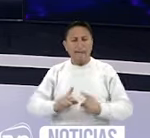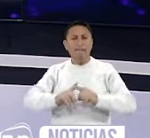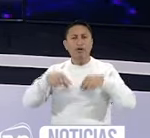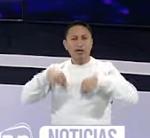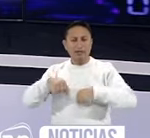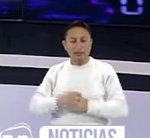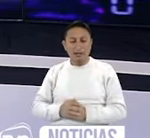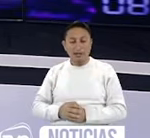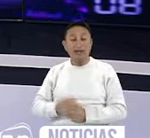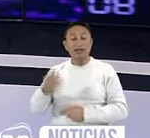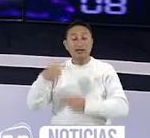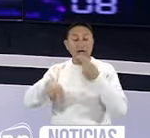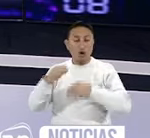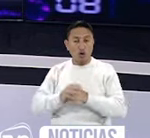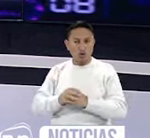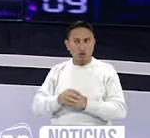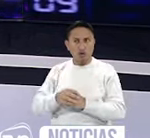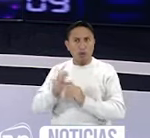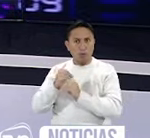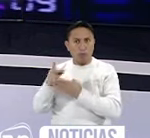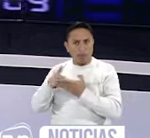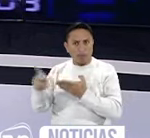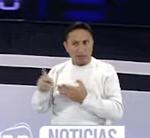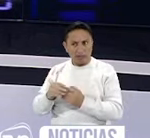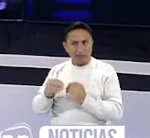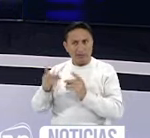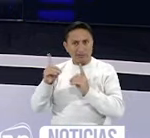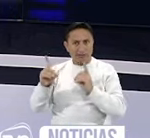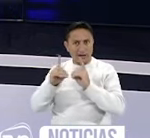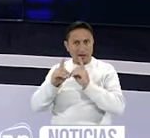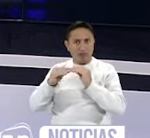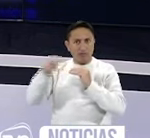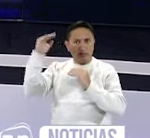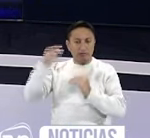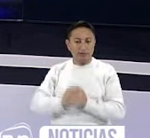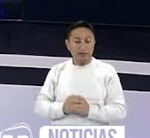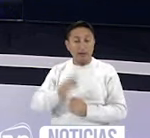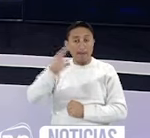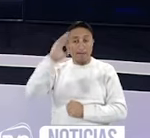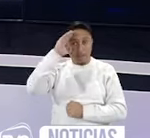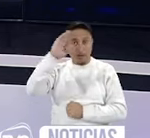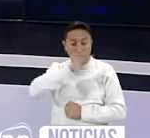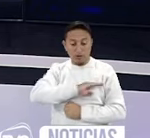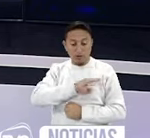extorsiones aumentaron. La Policía Nacional y el municipio trabajan en estrategias para